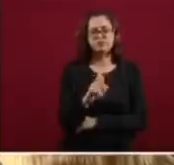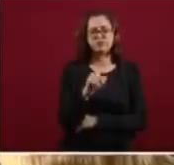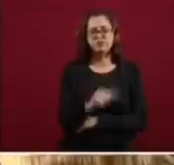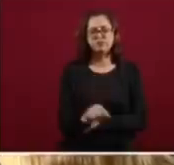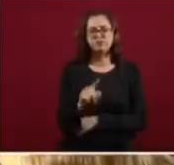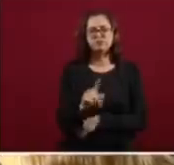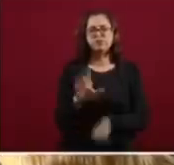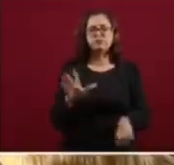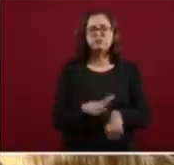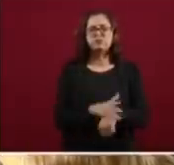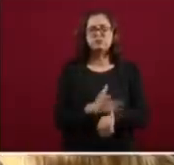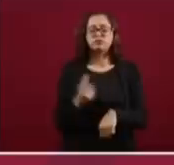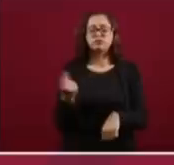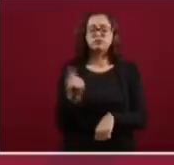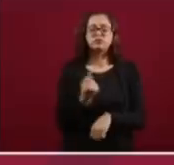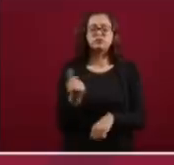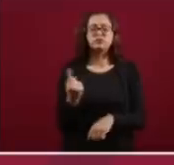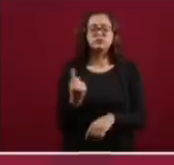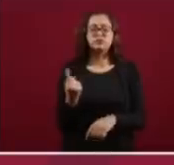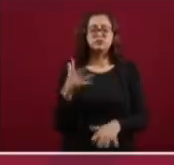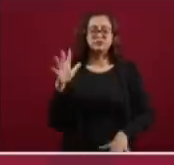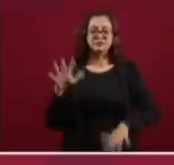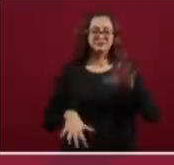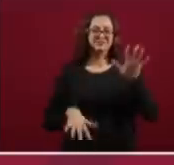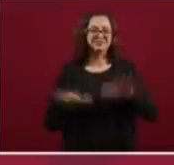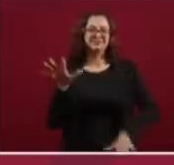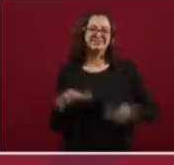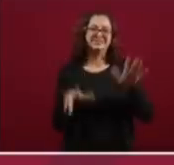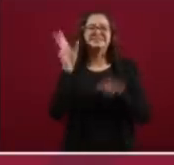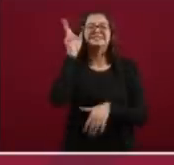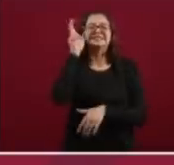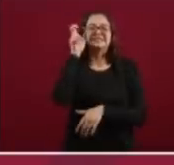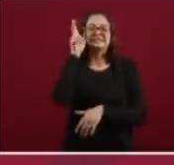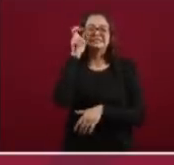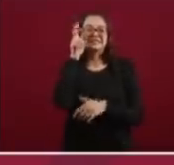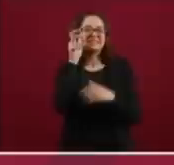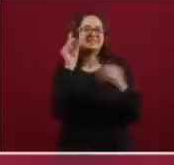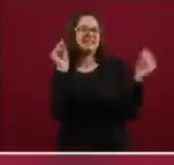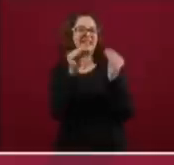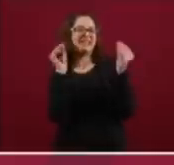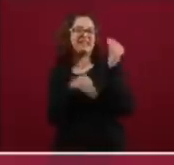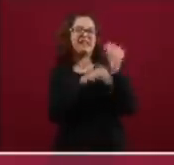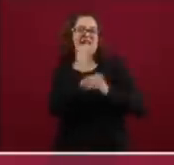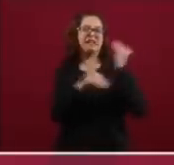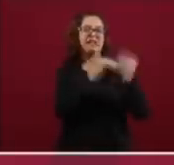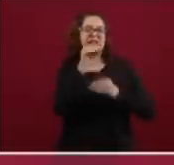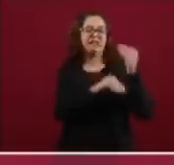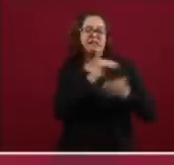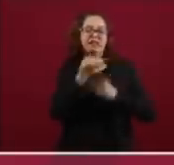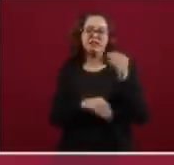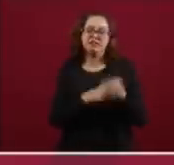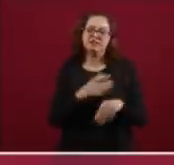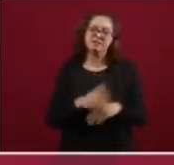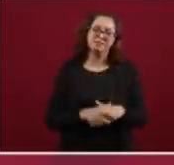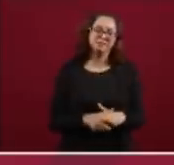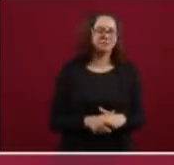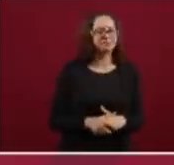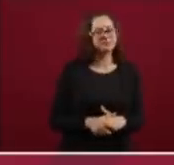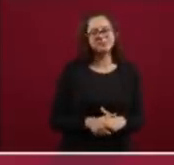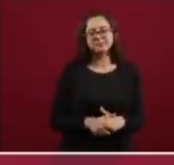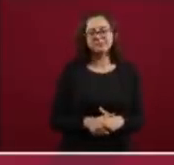porque a veces hay grilla politiquería entonces